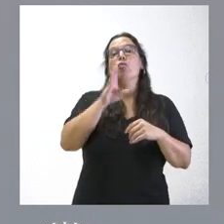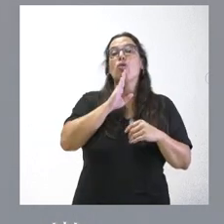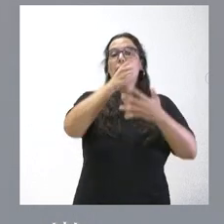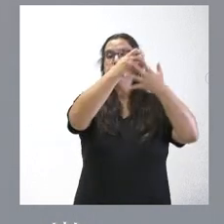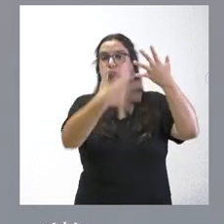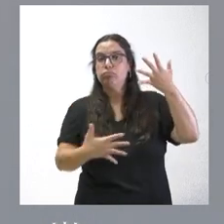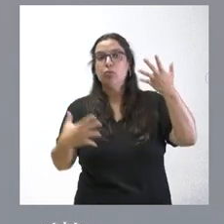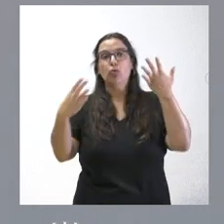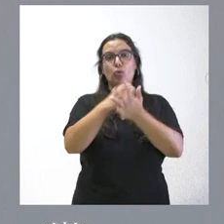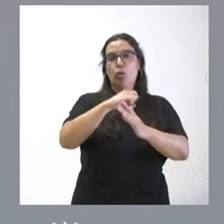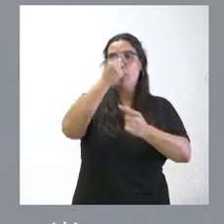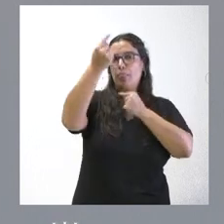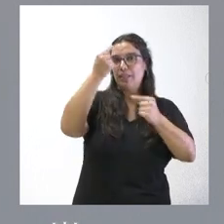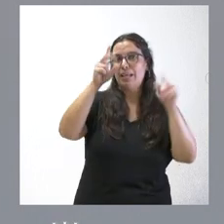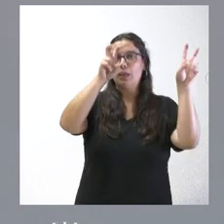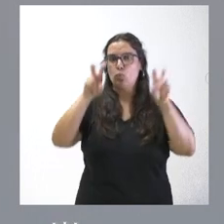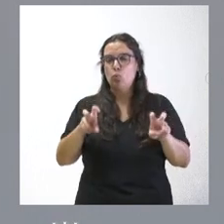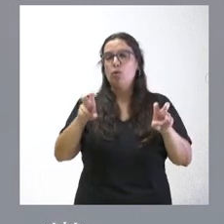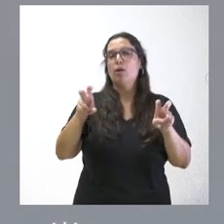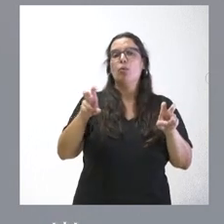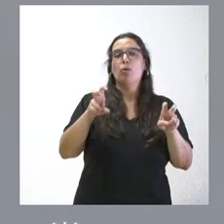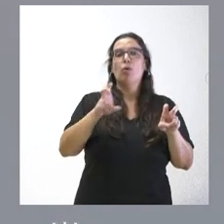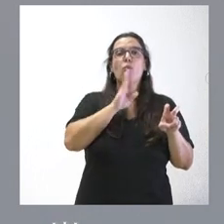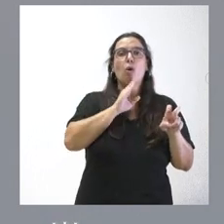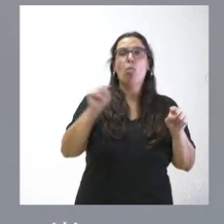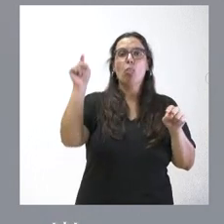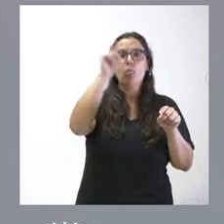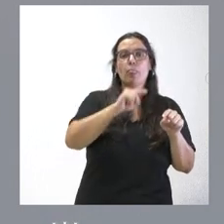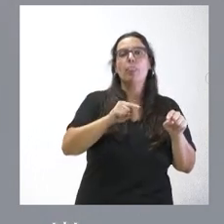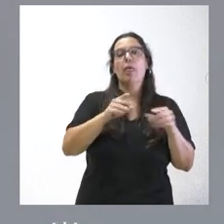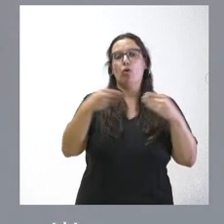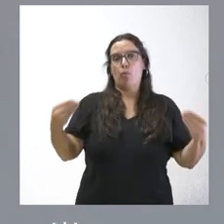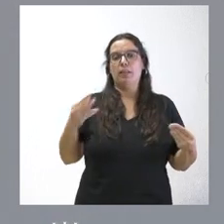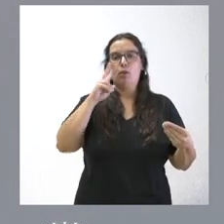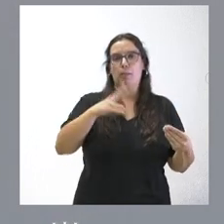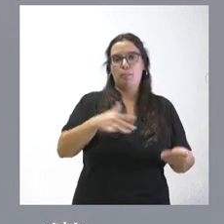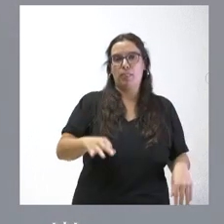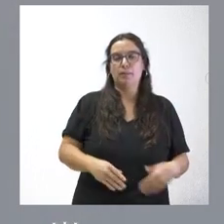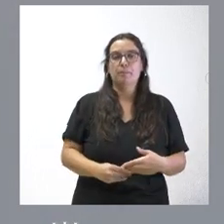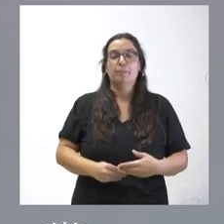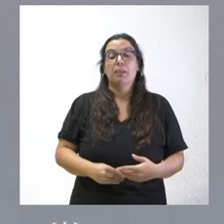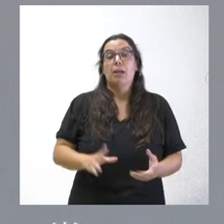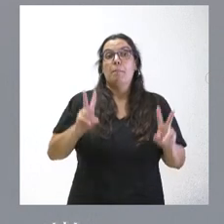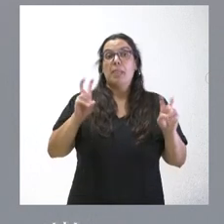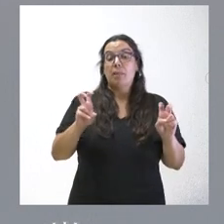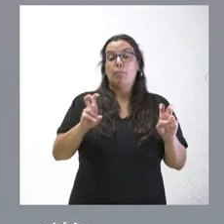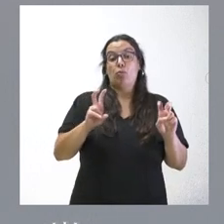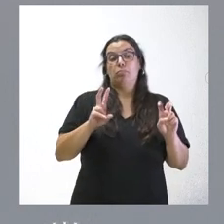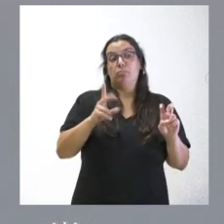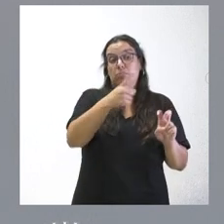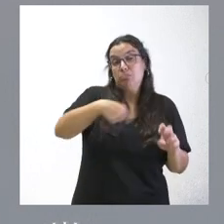de estas nuevas titulaciones correspondiente a cada una de las universidades está previsto que estos nuevos títulos